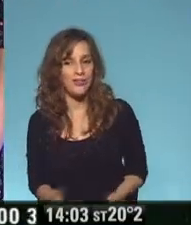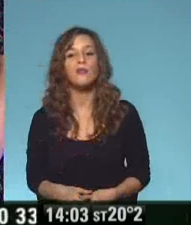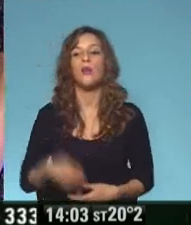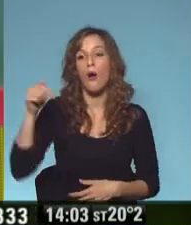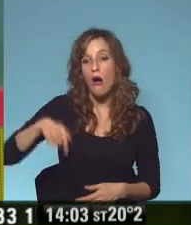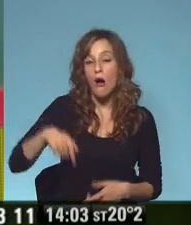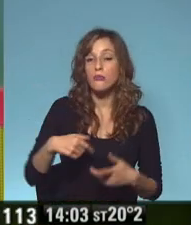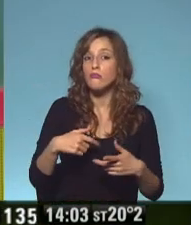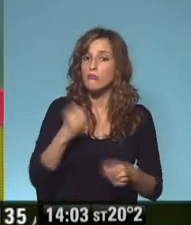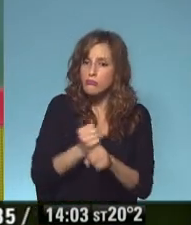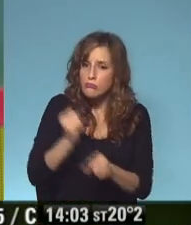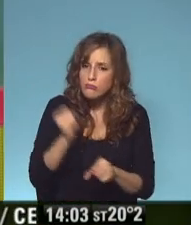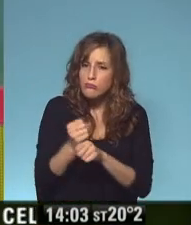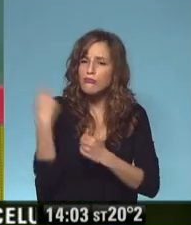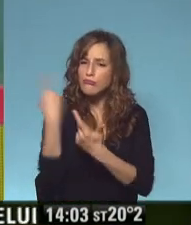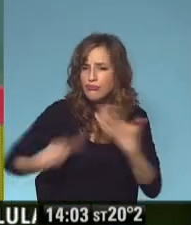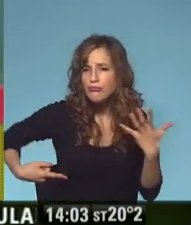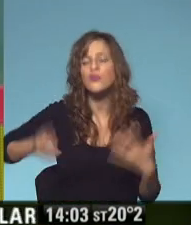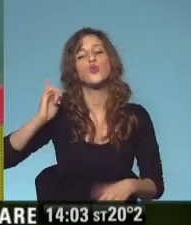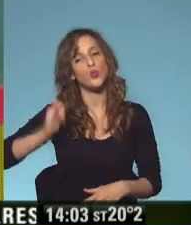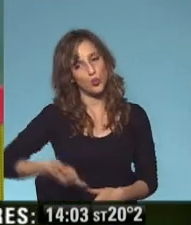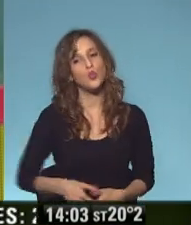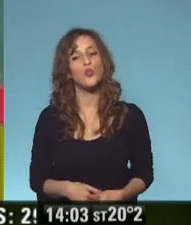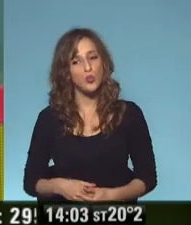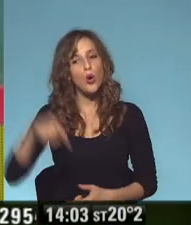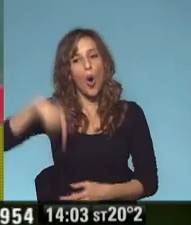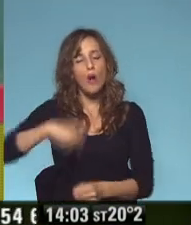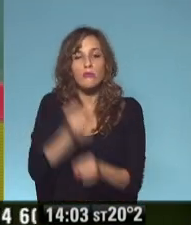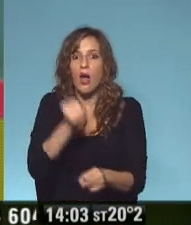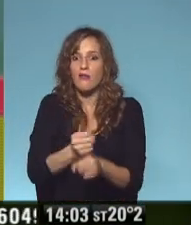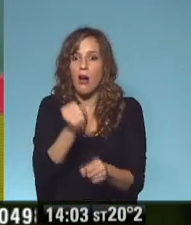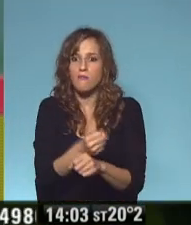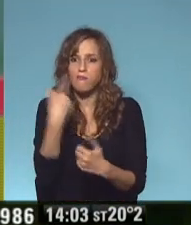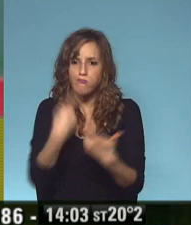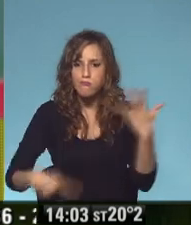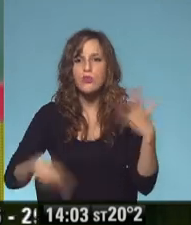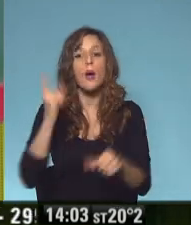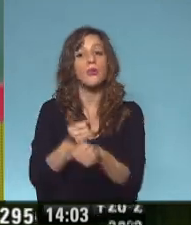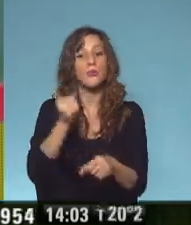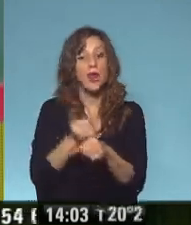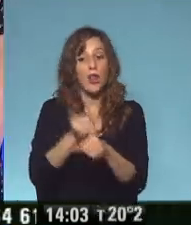para hacer hoy? Un montón de cosas para hacer hoy, pero primero vamos a repasar lo que hicimos ayer. Es verdad,